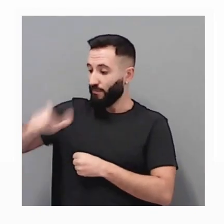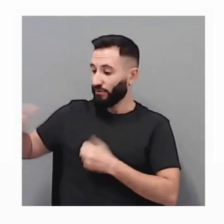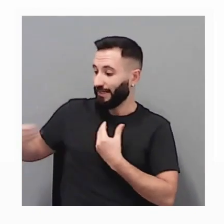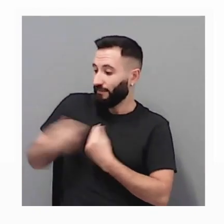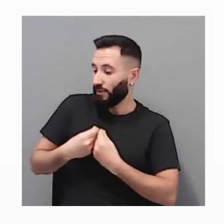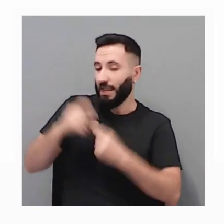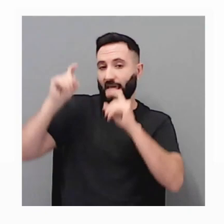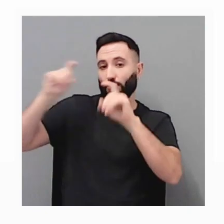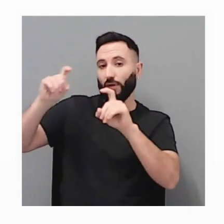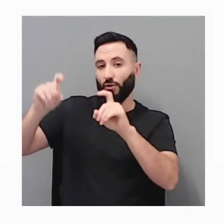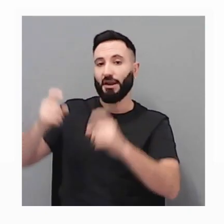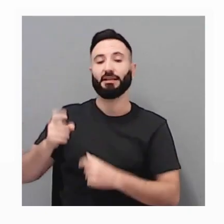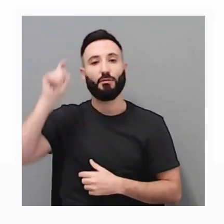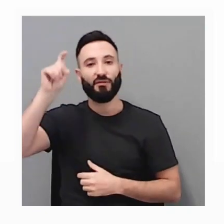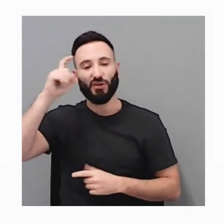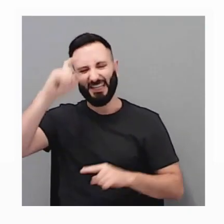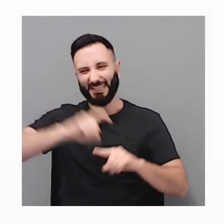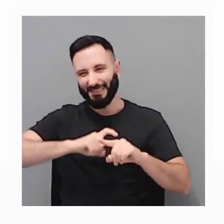profesores, psicólogos,